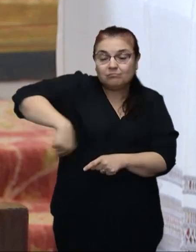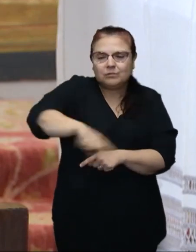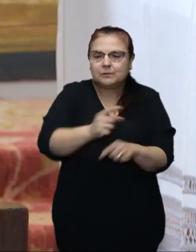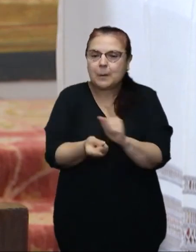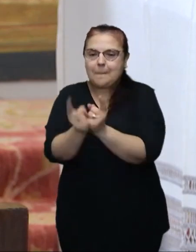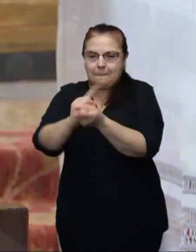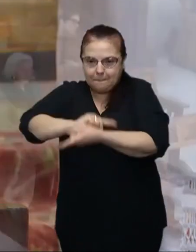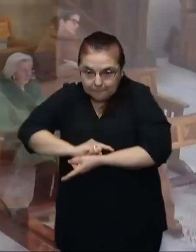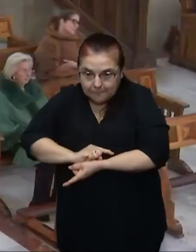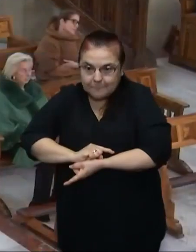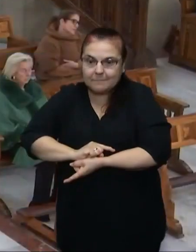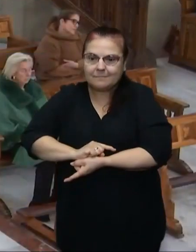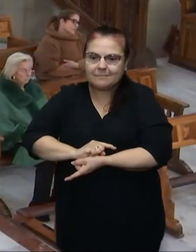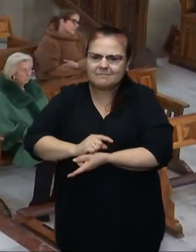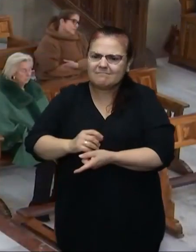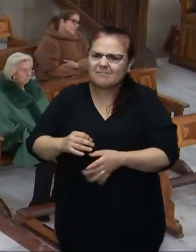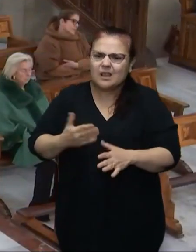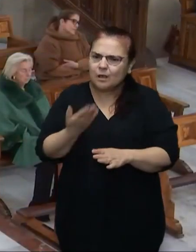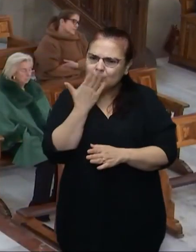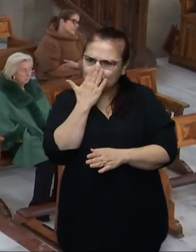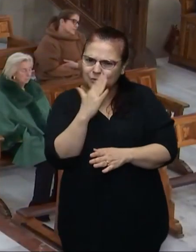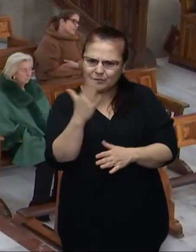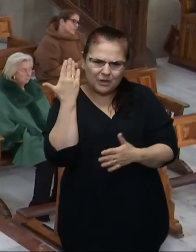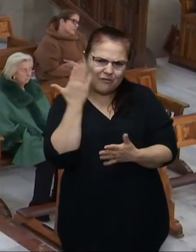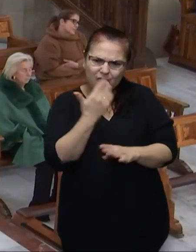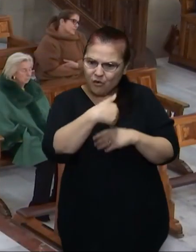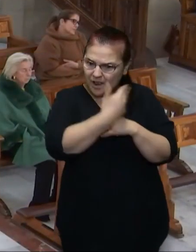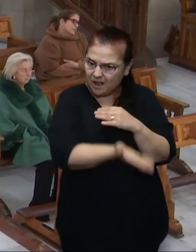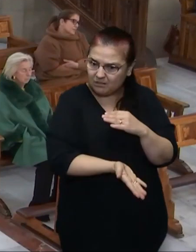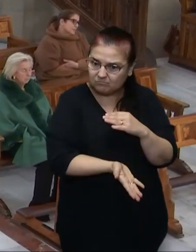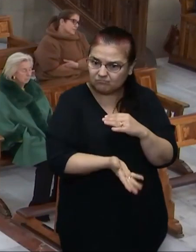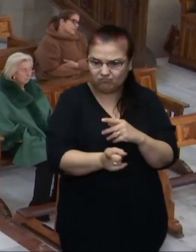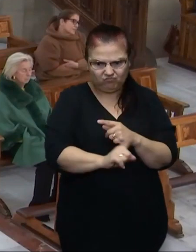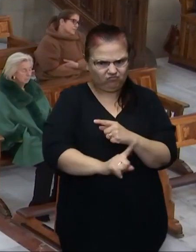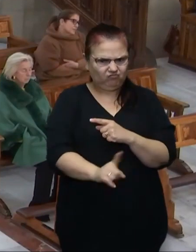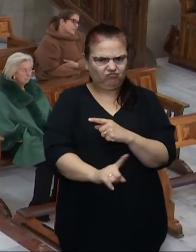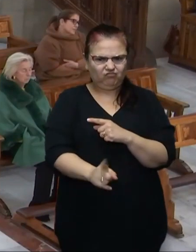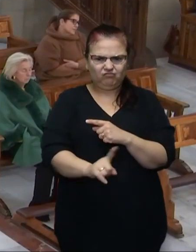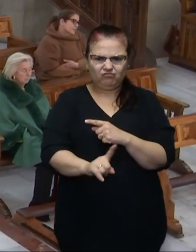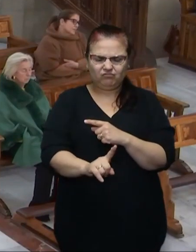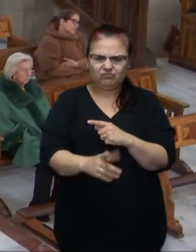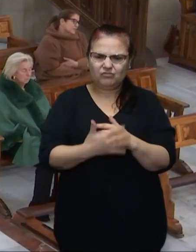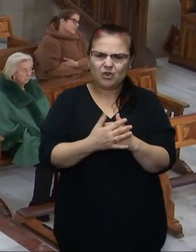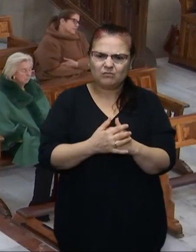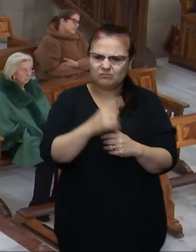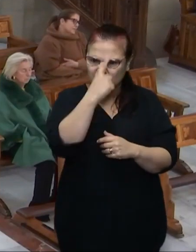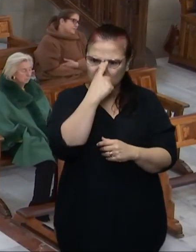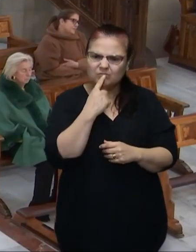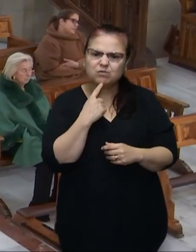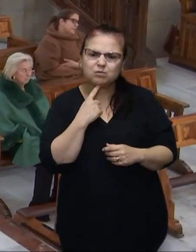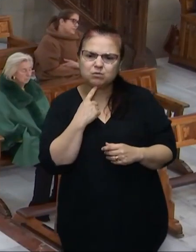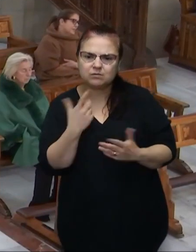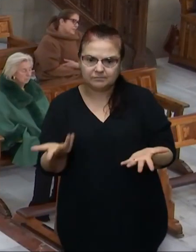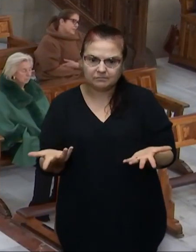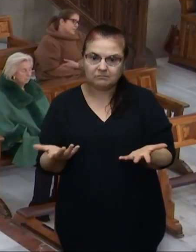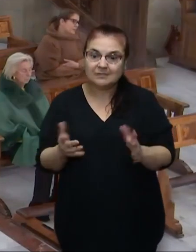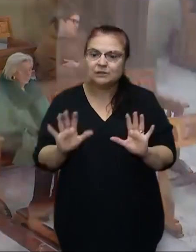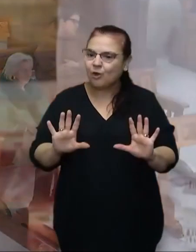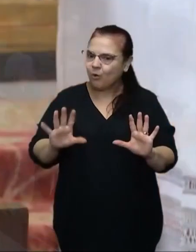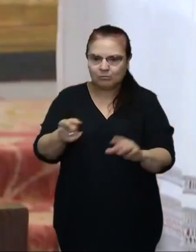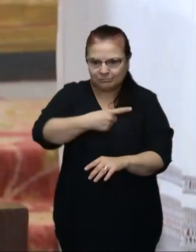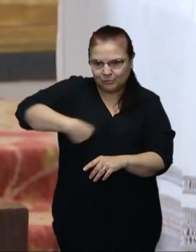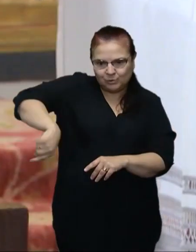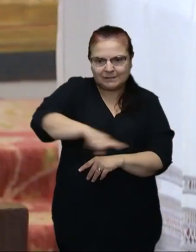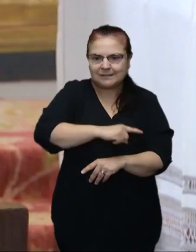conversión no sea exterior, no sea solamente de aquello superficial, sino que